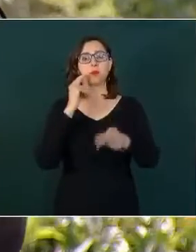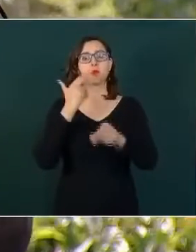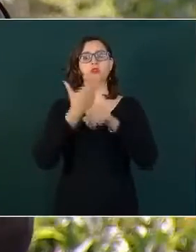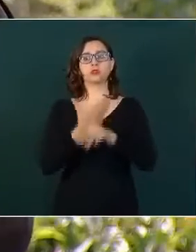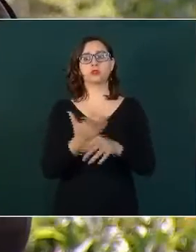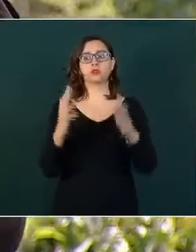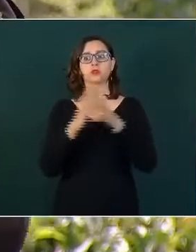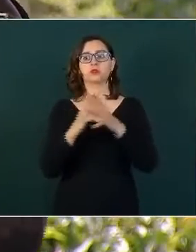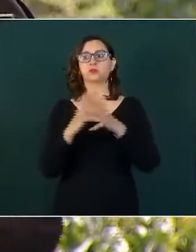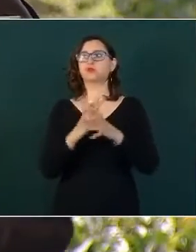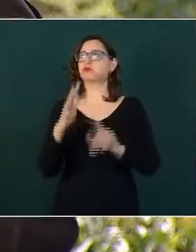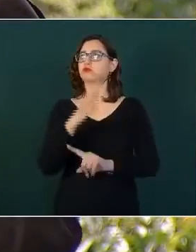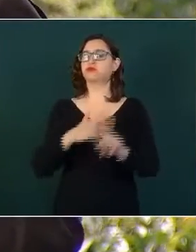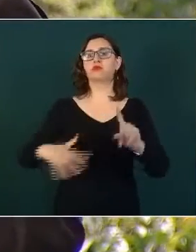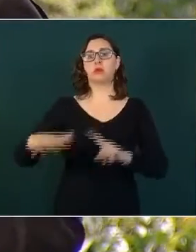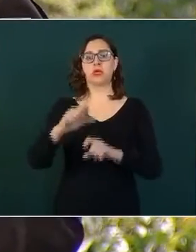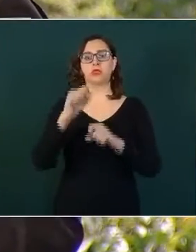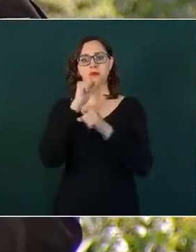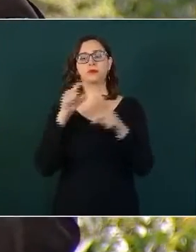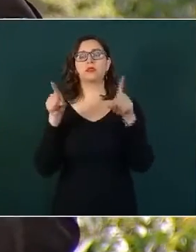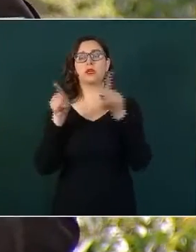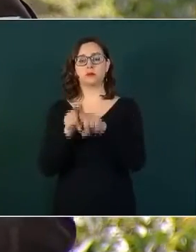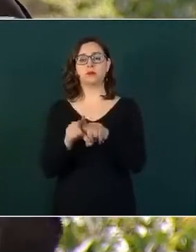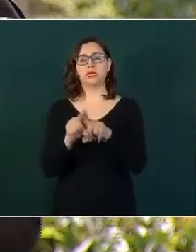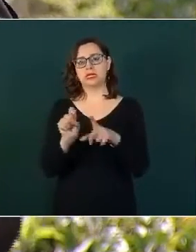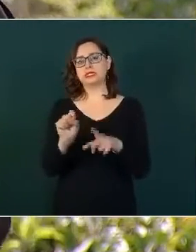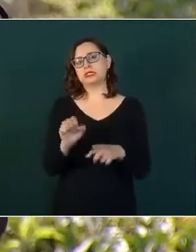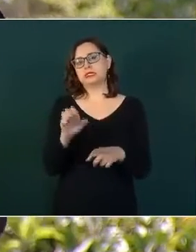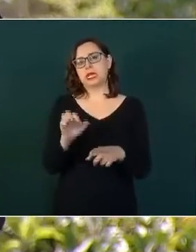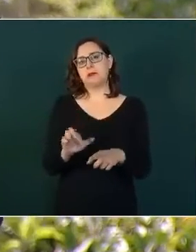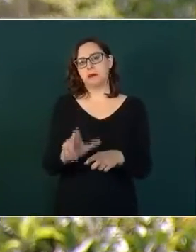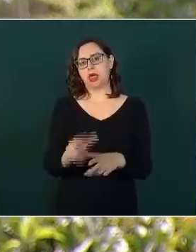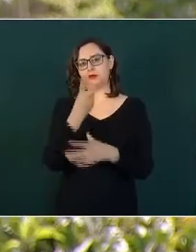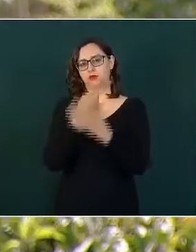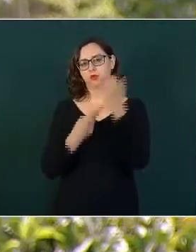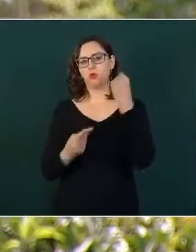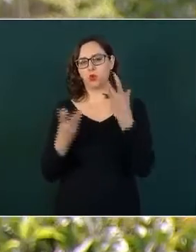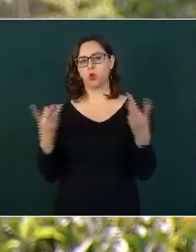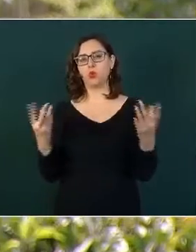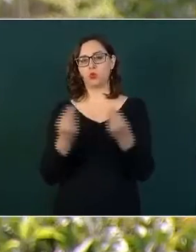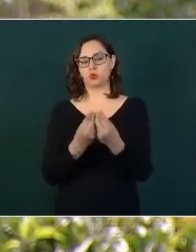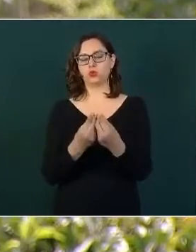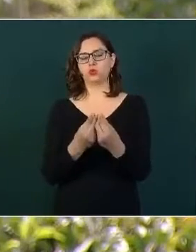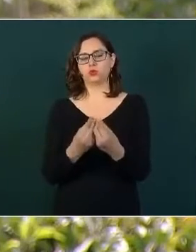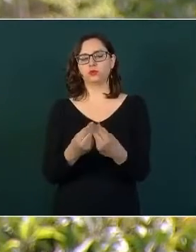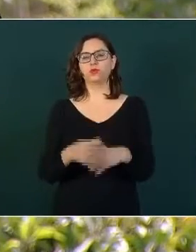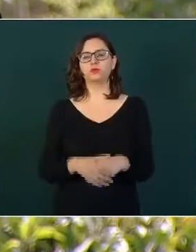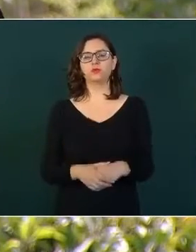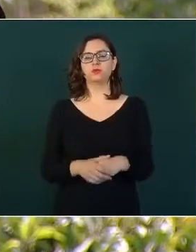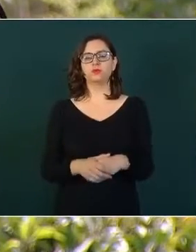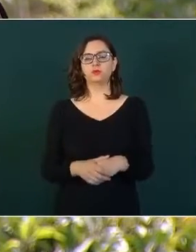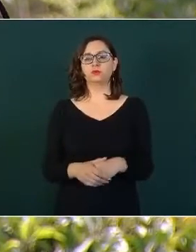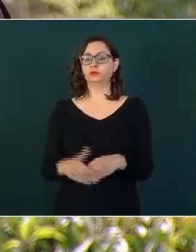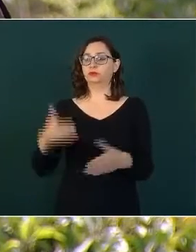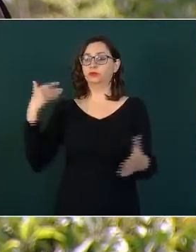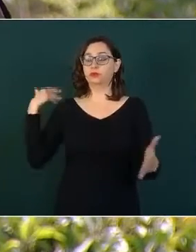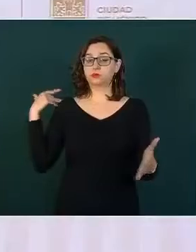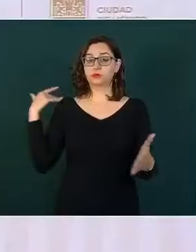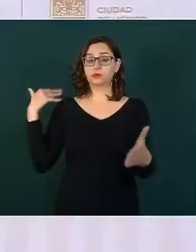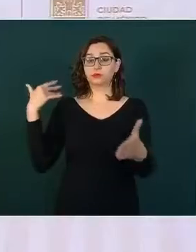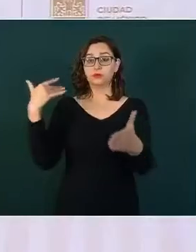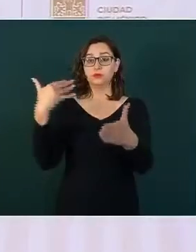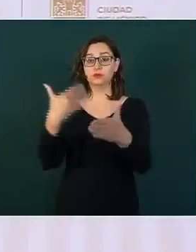de lo perteneciente a Marina. Es decir, que durante estos 200 años ha administrado